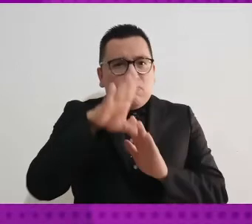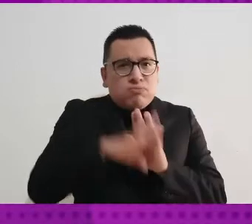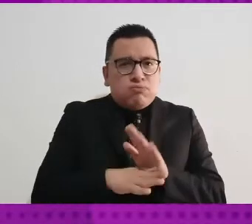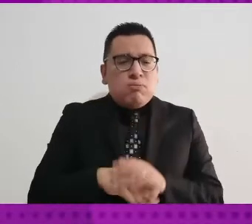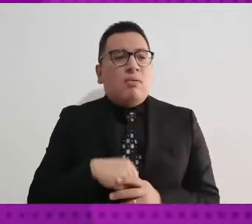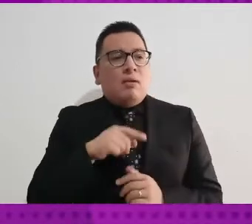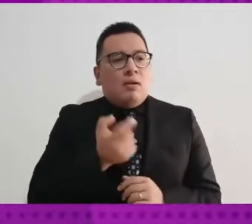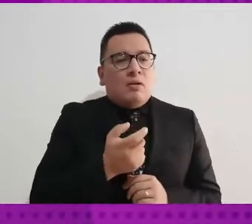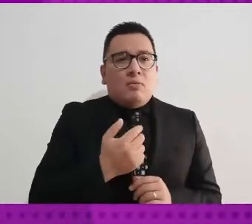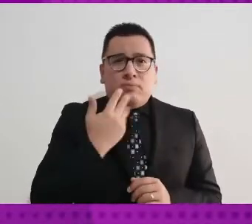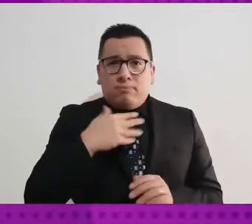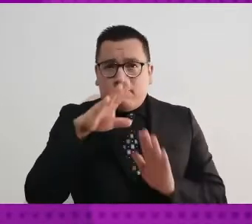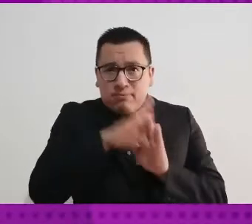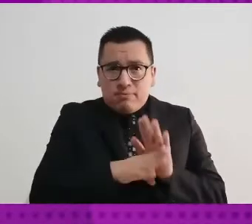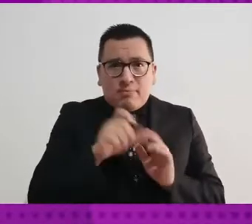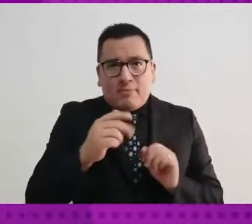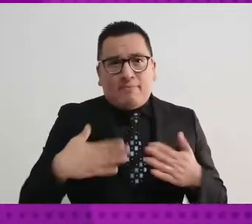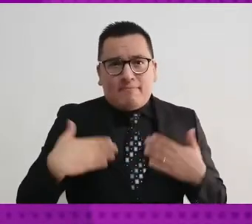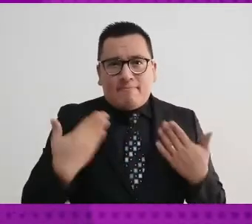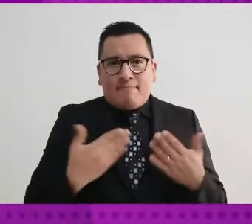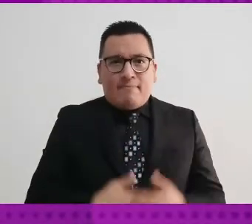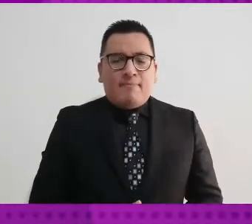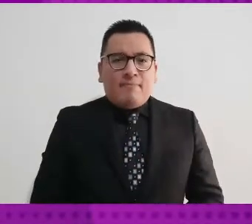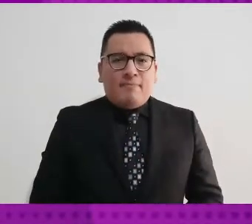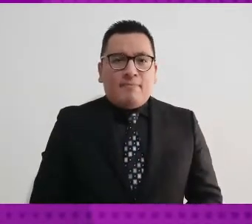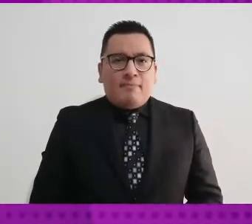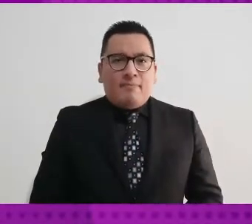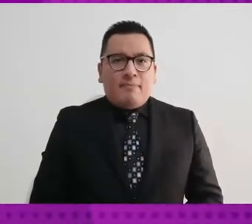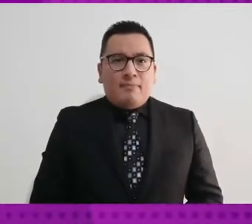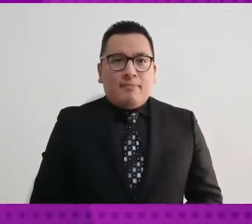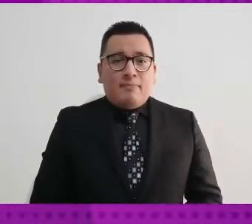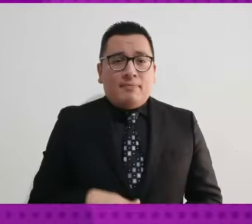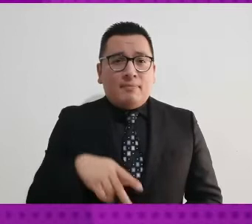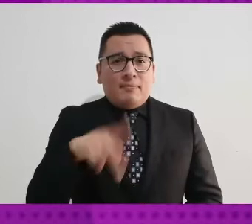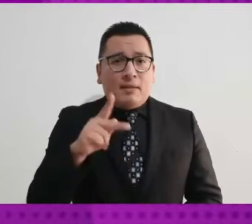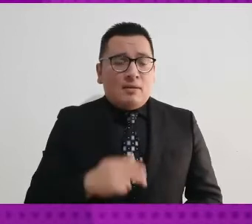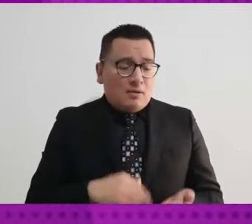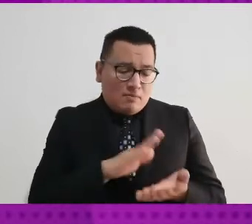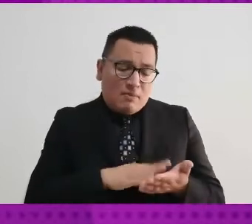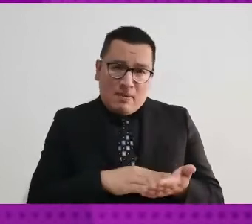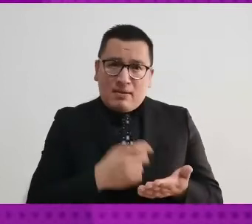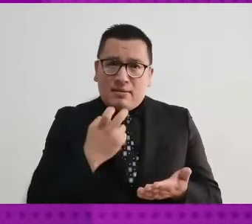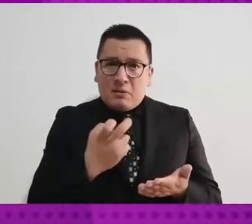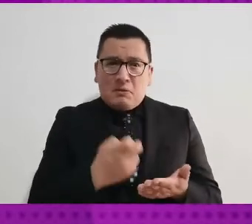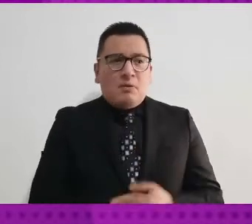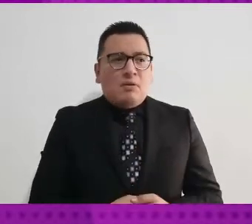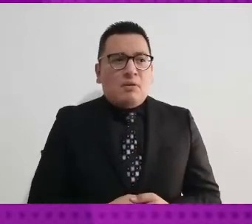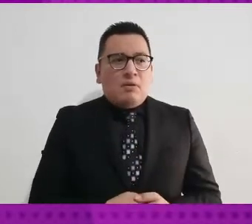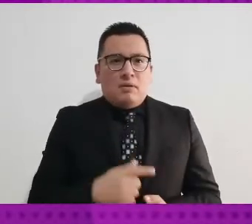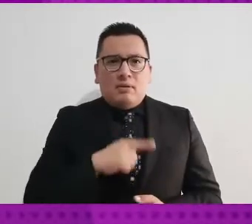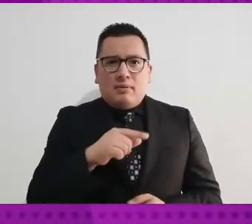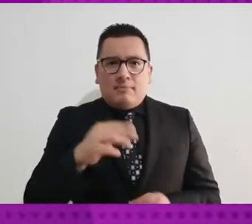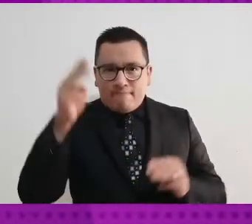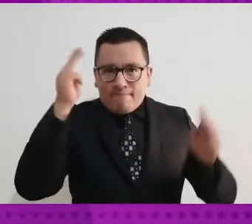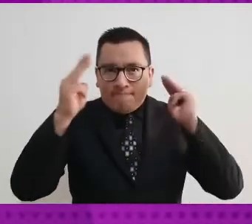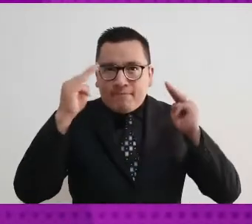el medio ambiente y sobre todo brindan certeza a la participación electoral, ¿no? Pero la boleta, en el análisis que encontrarás en el museo, no